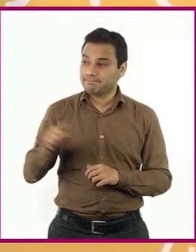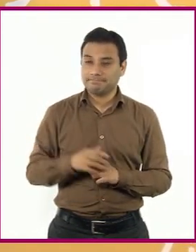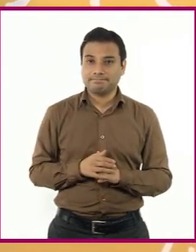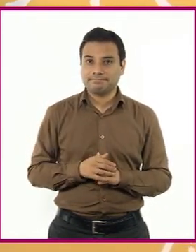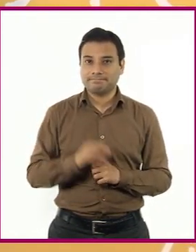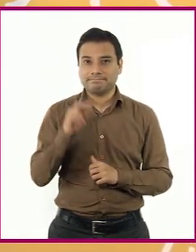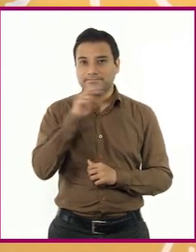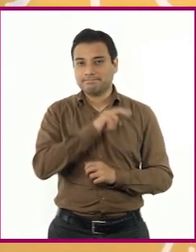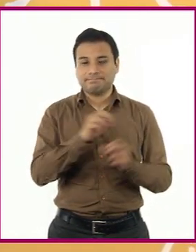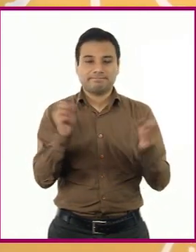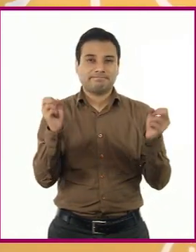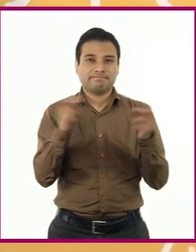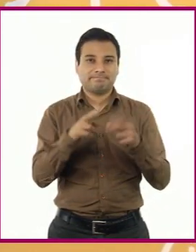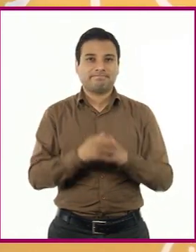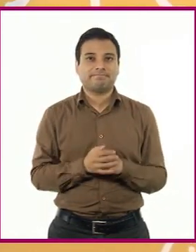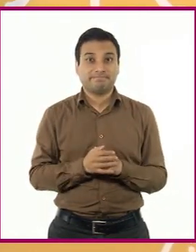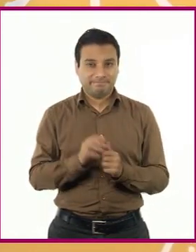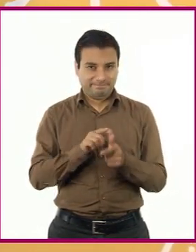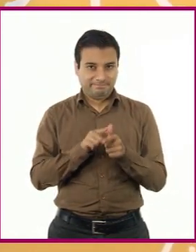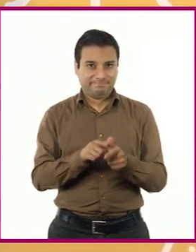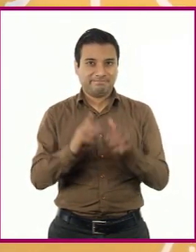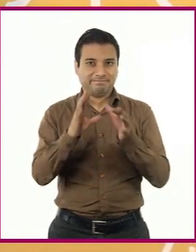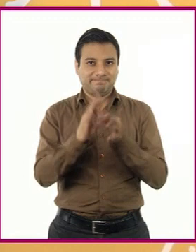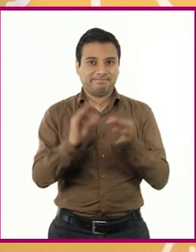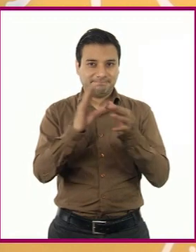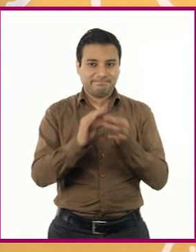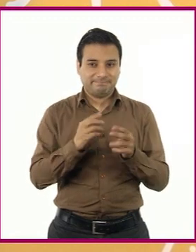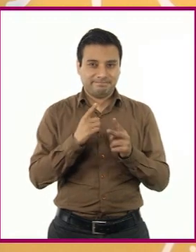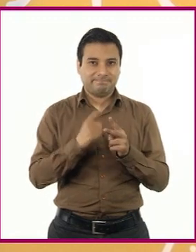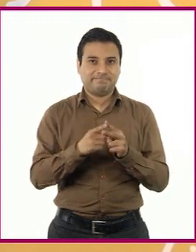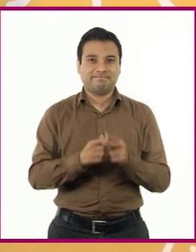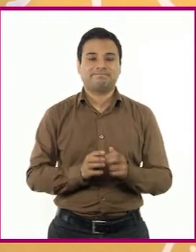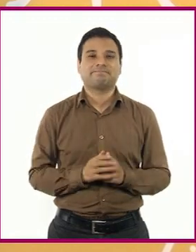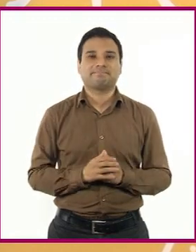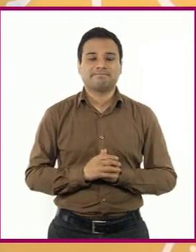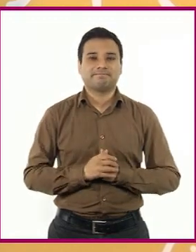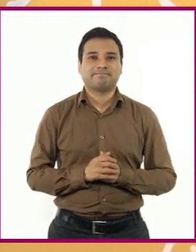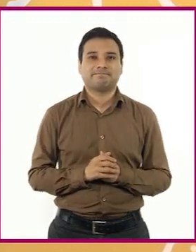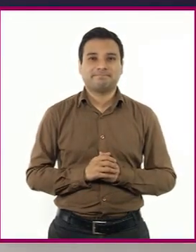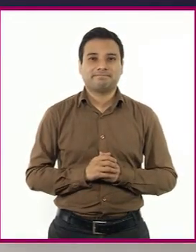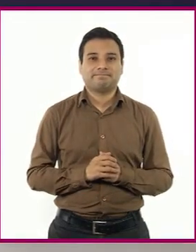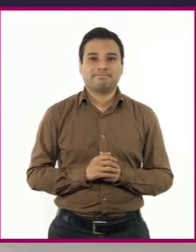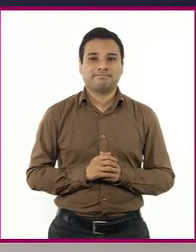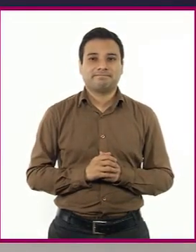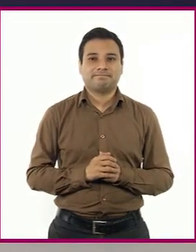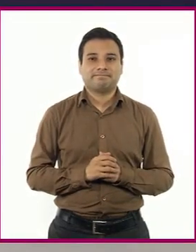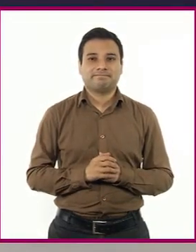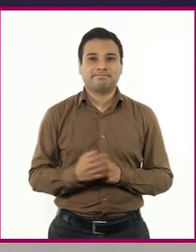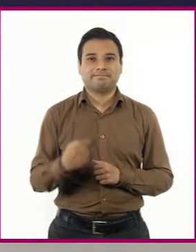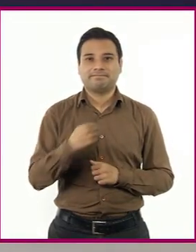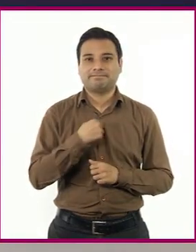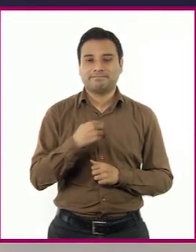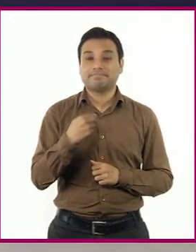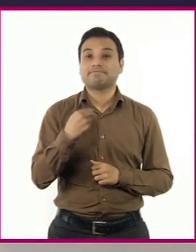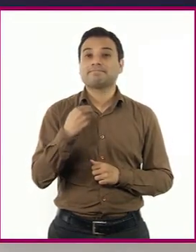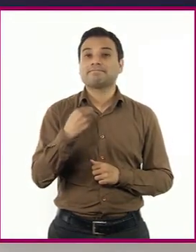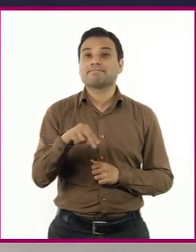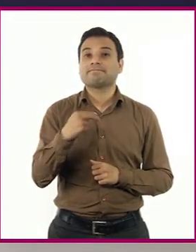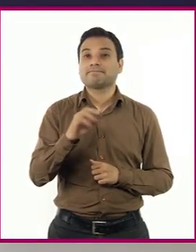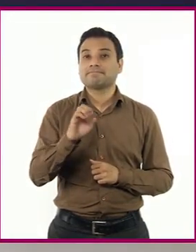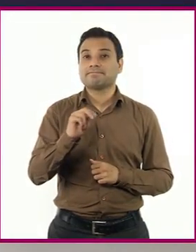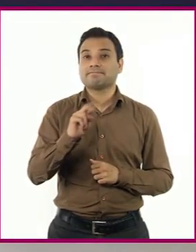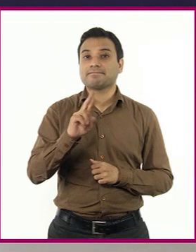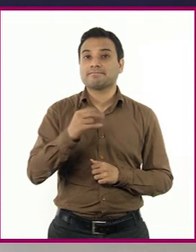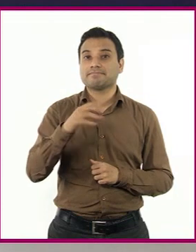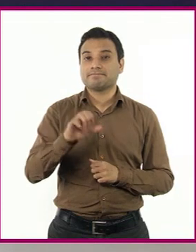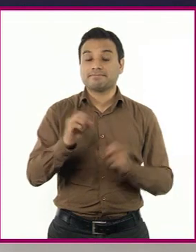nos encontraremos para continuar explorando y descubriendo el mundo de las matemáticas. Soy Enrique Rodal. Nos vemos en